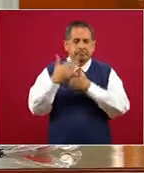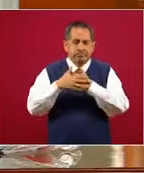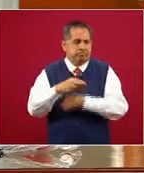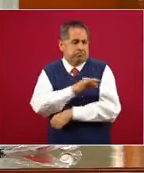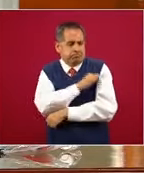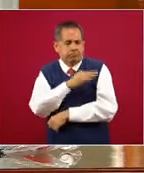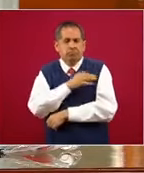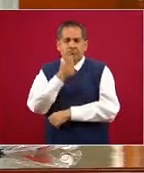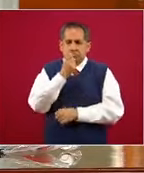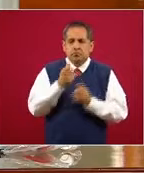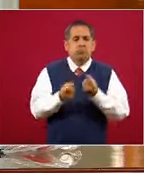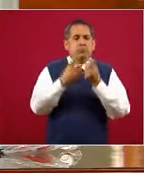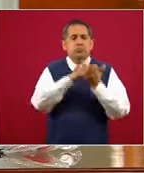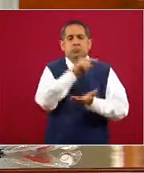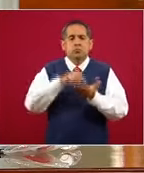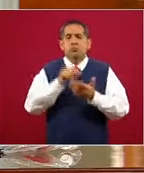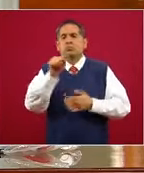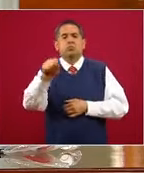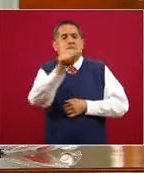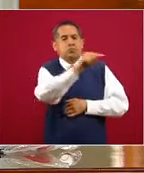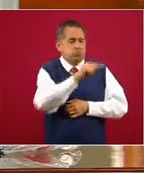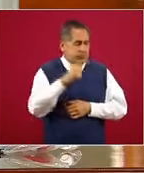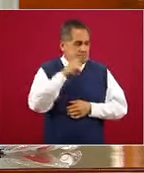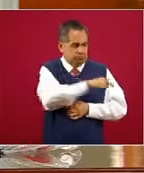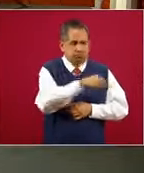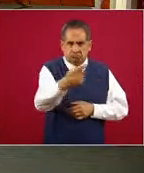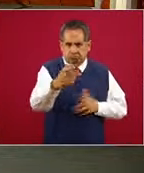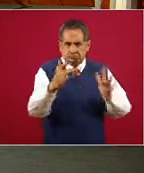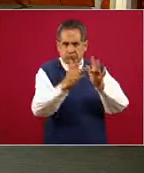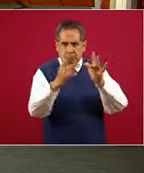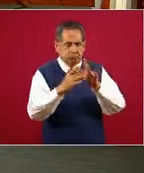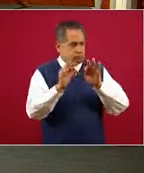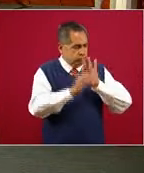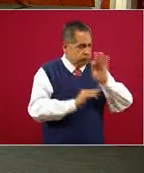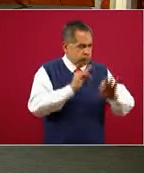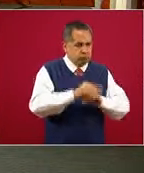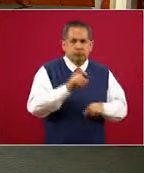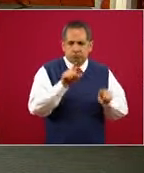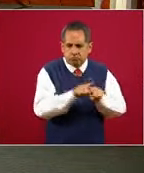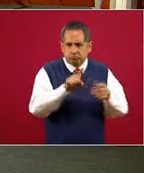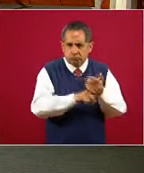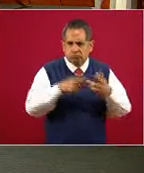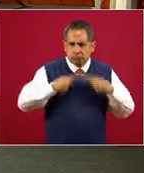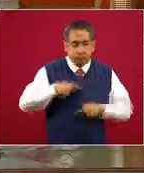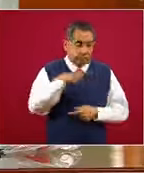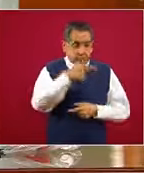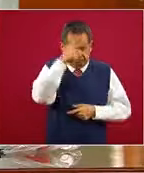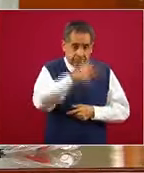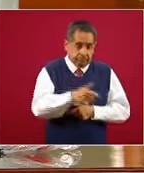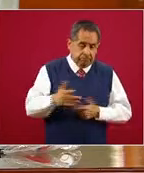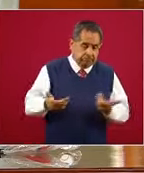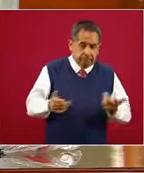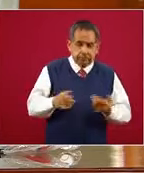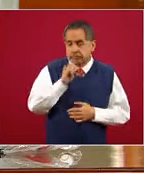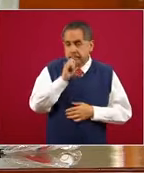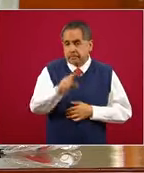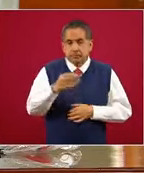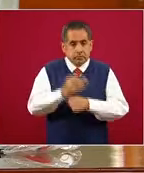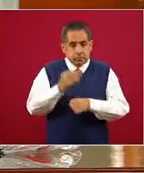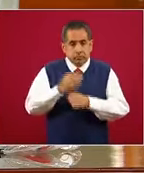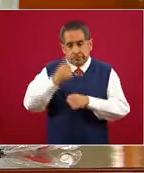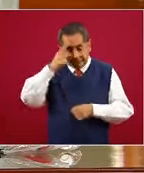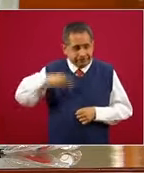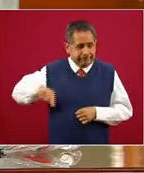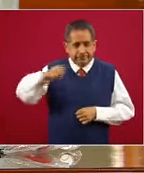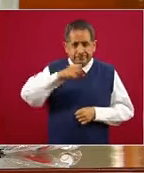vacunación, cuáles unidades existen para que se puedan vincular a tratamiento también estas personas, porque recordemos, estamos en la